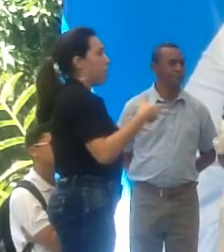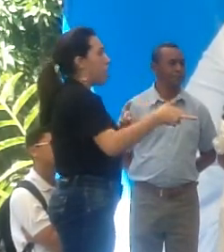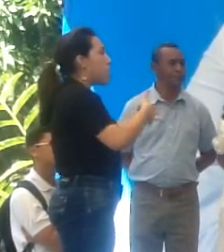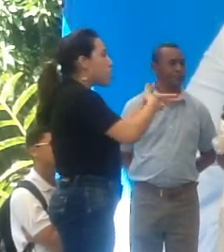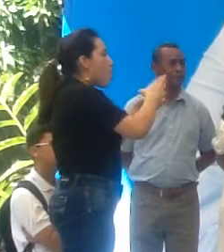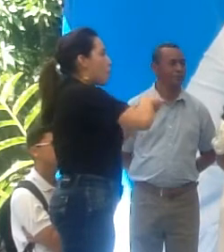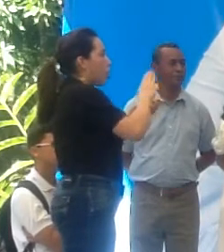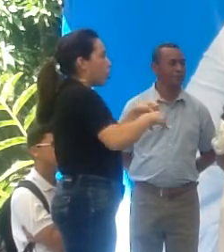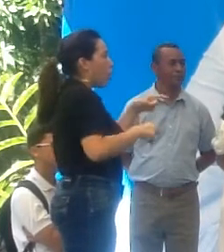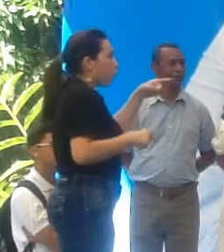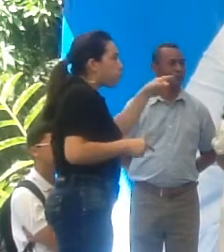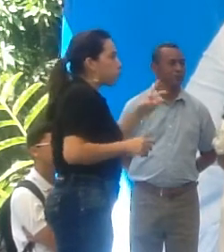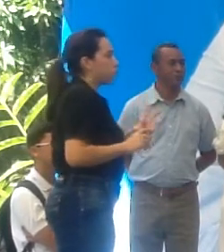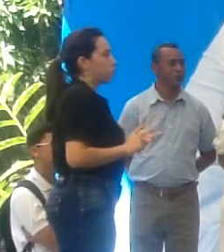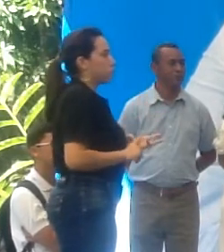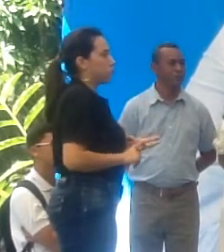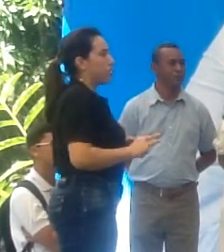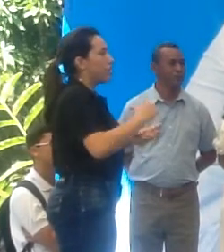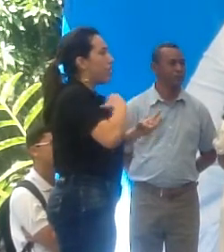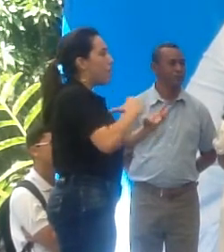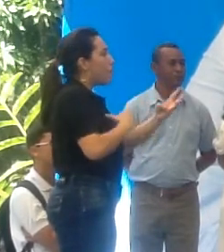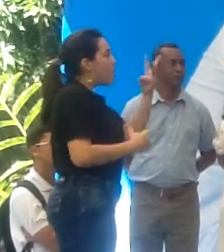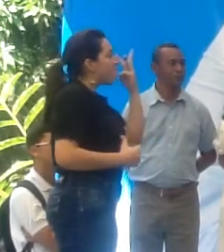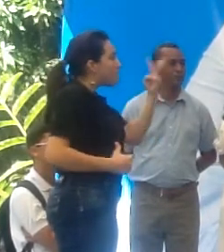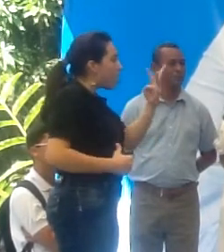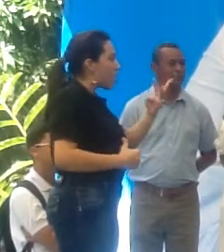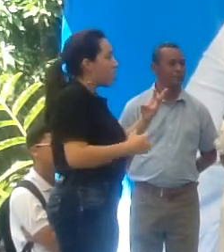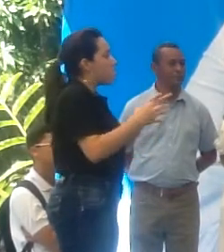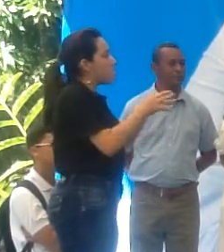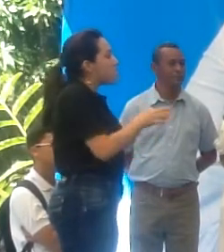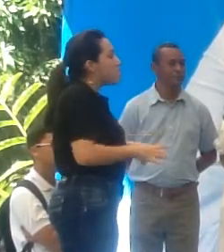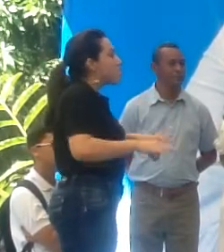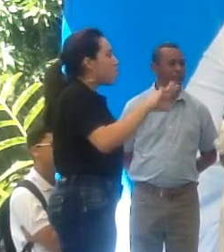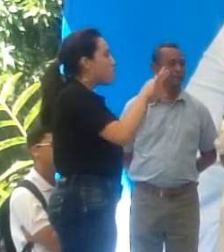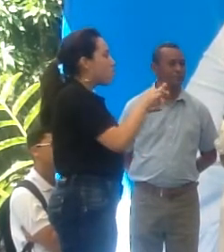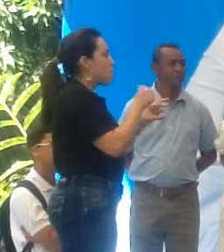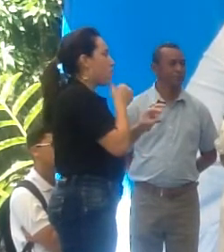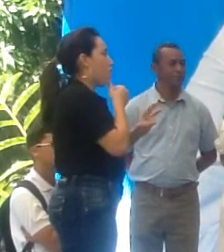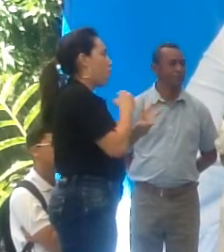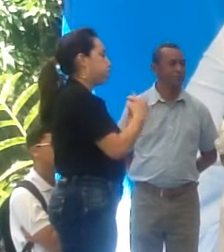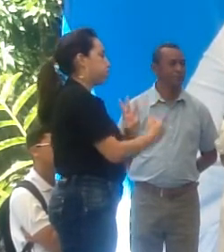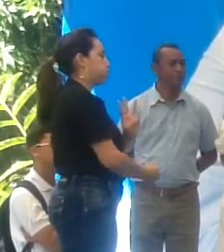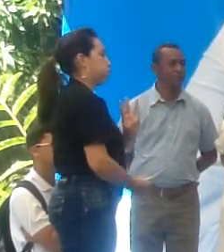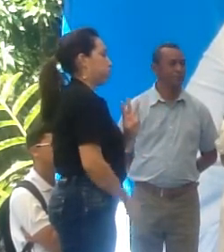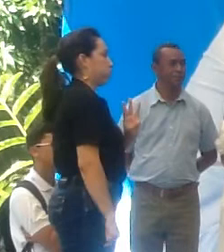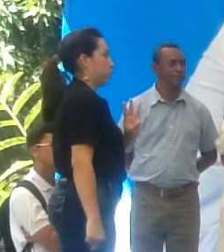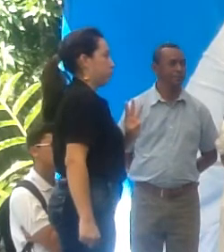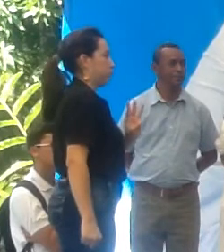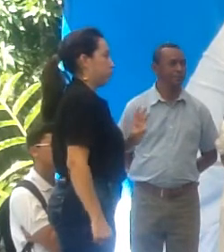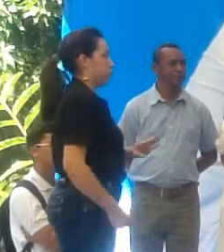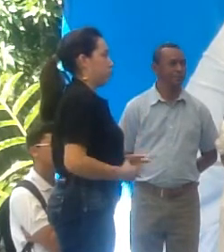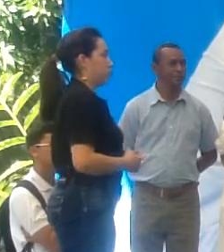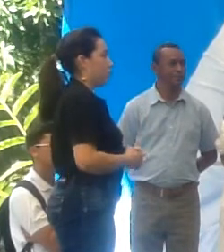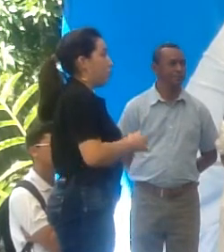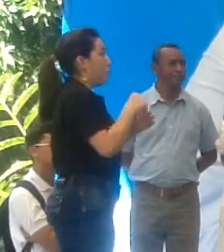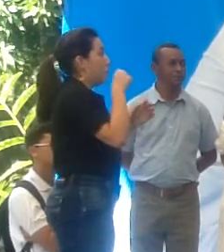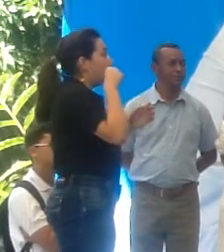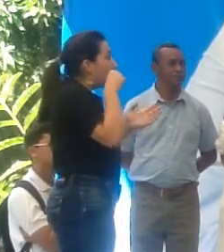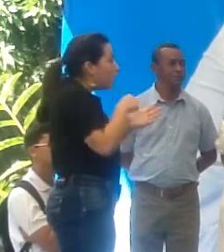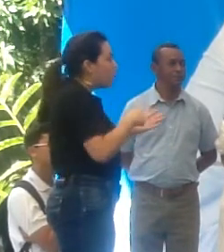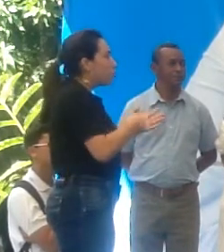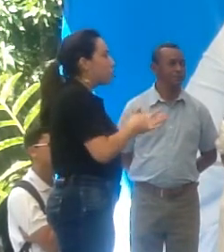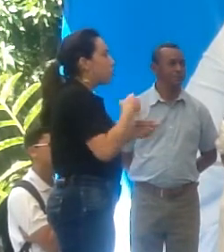Magdalena. Tenemos tres fuentes importantes y para eso